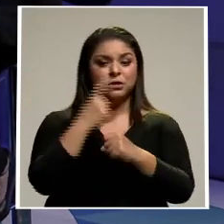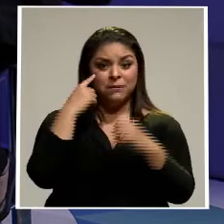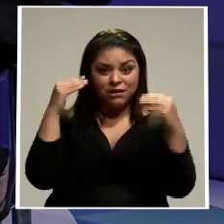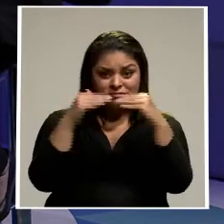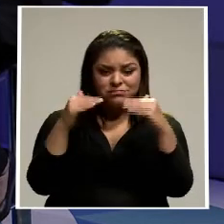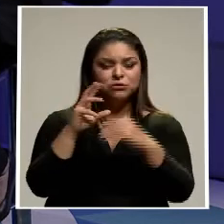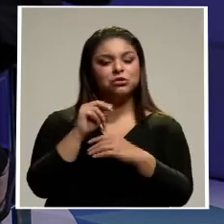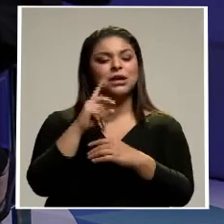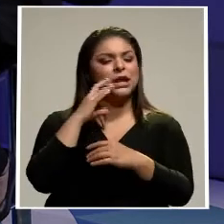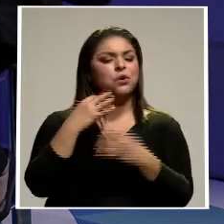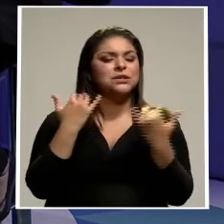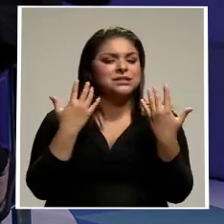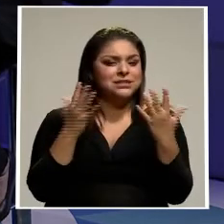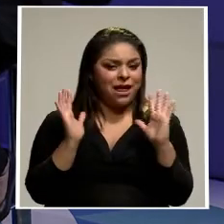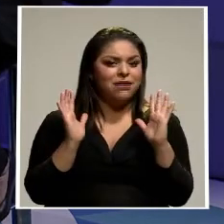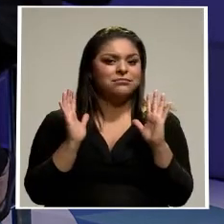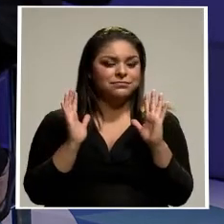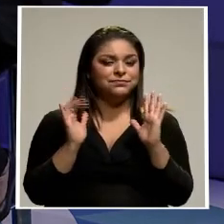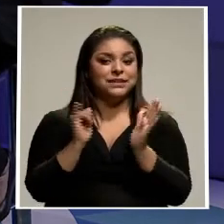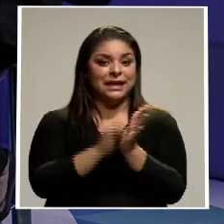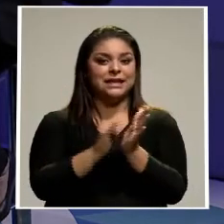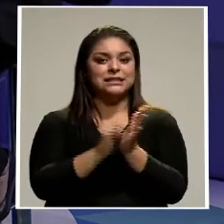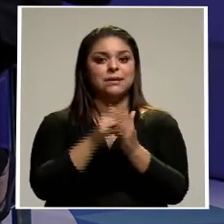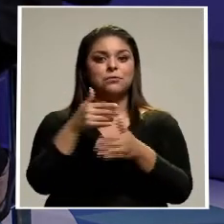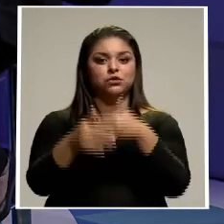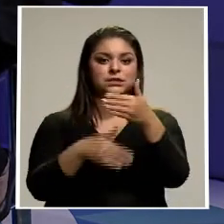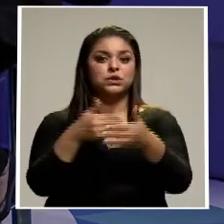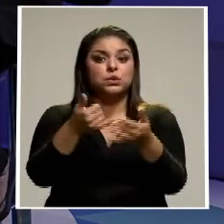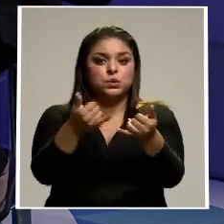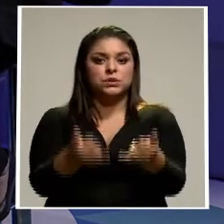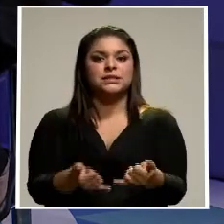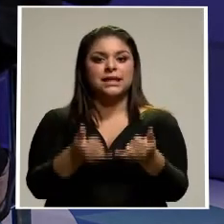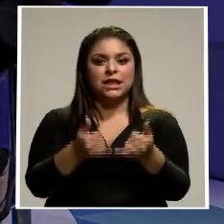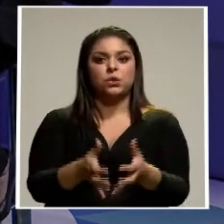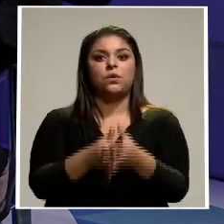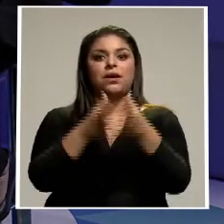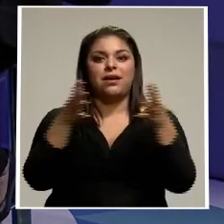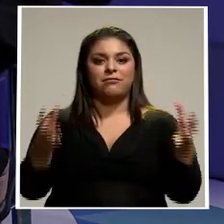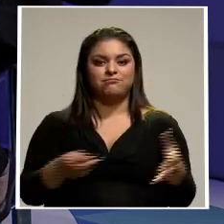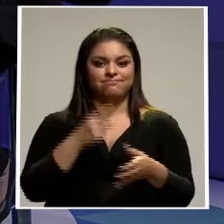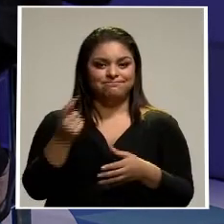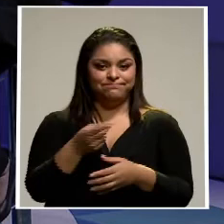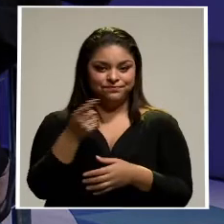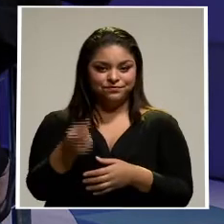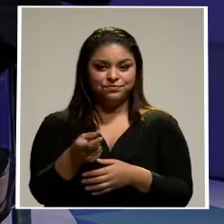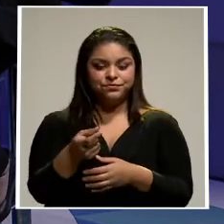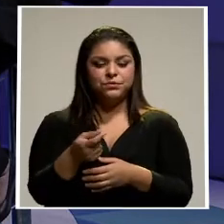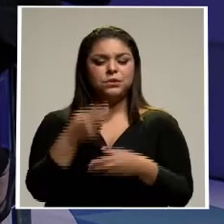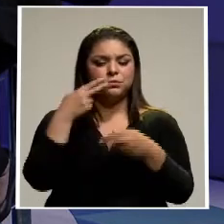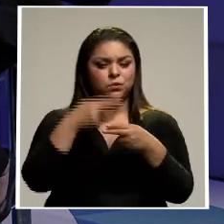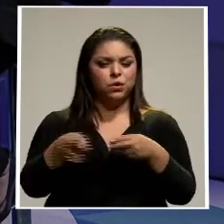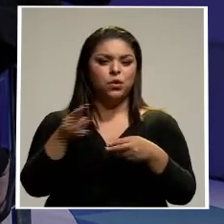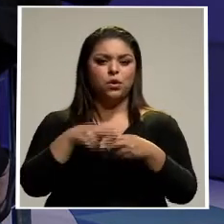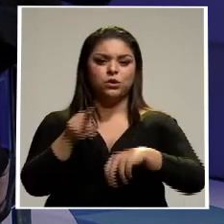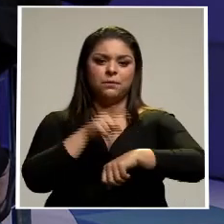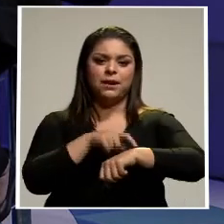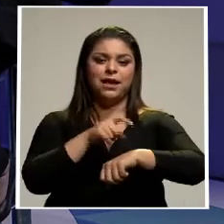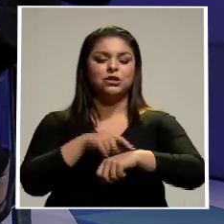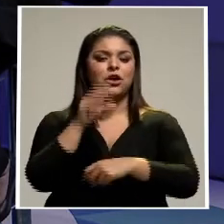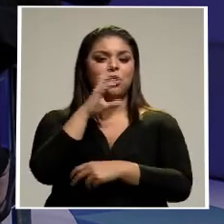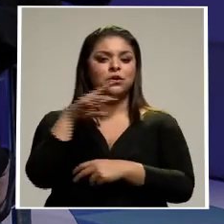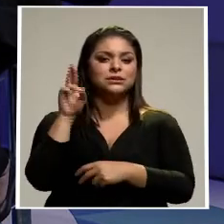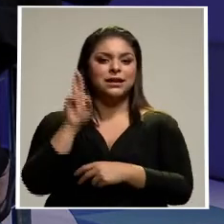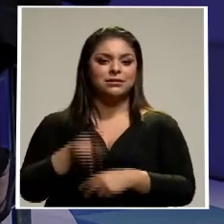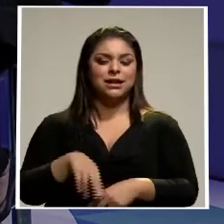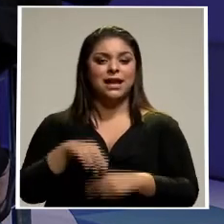ese proceso ya está sucediendo exponencialmente, y que a muy corto plazo Costa Rica a